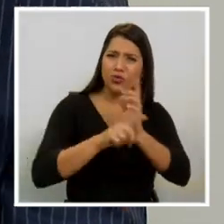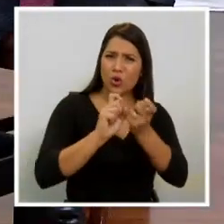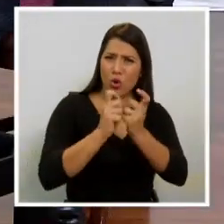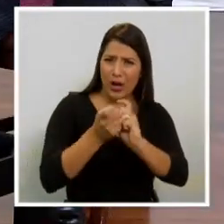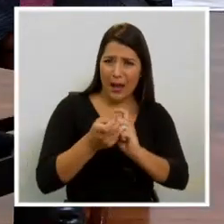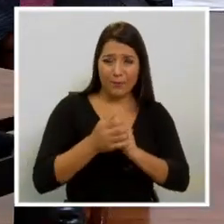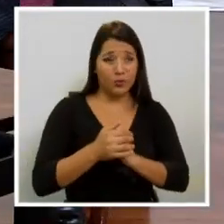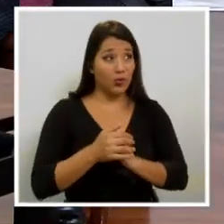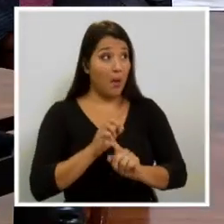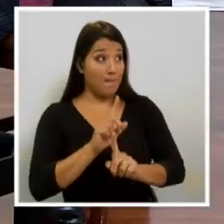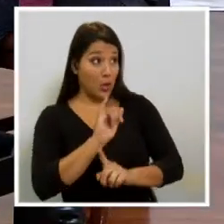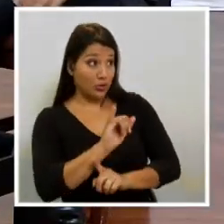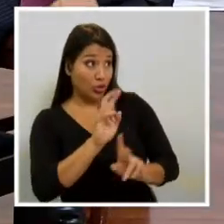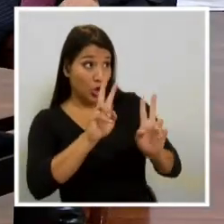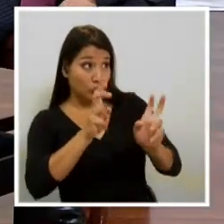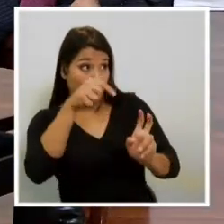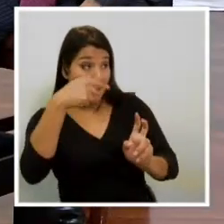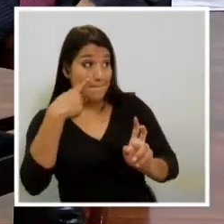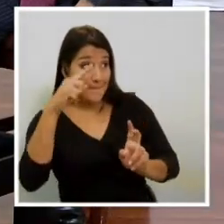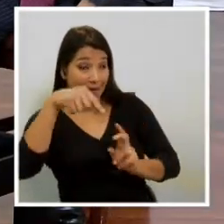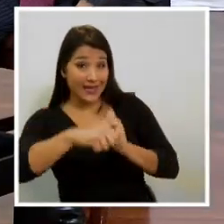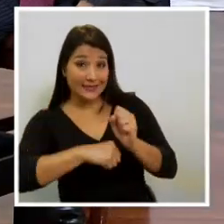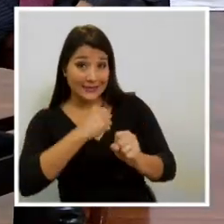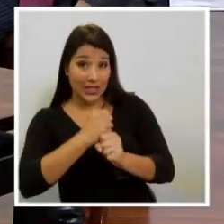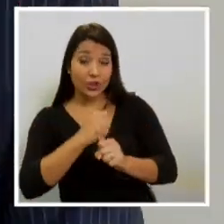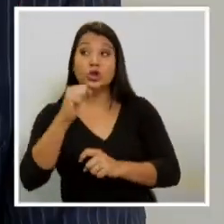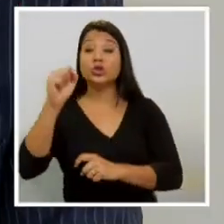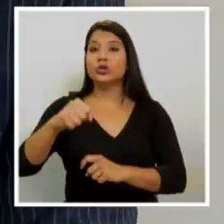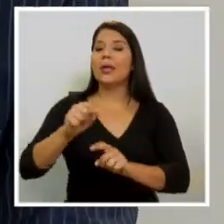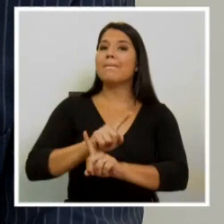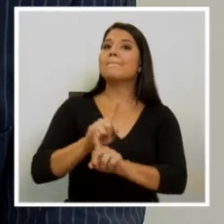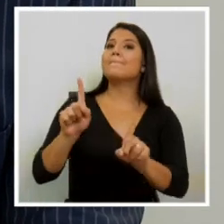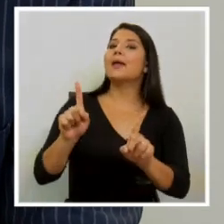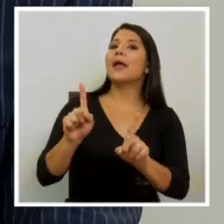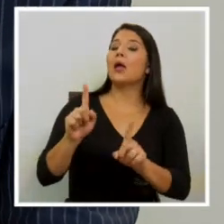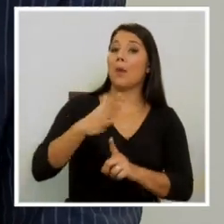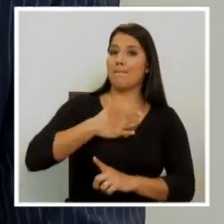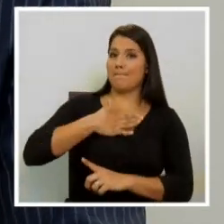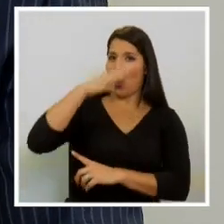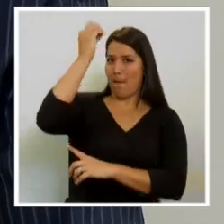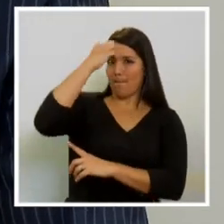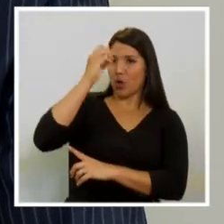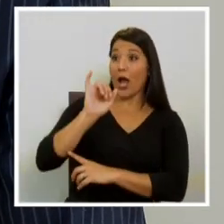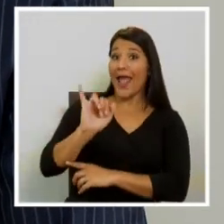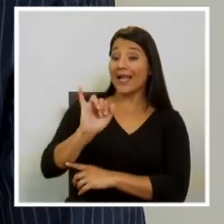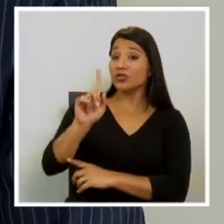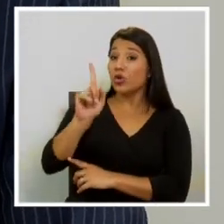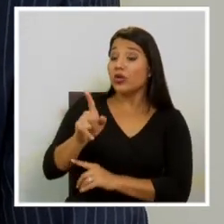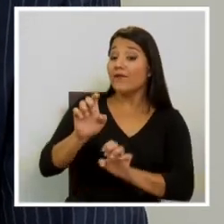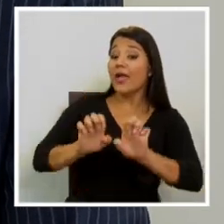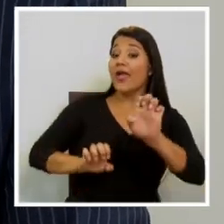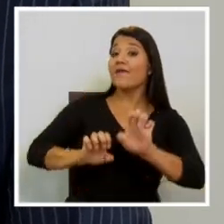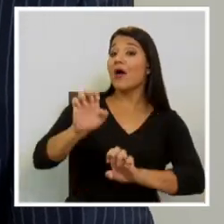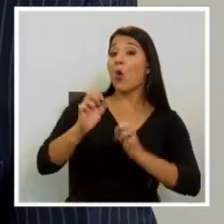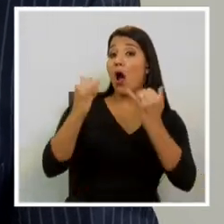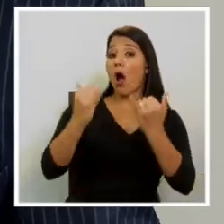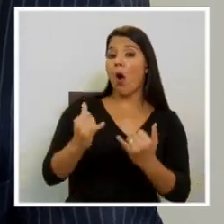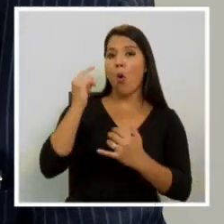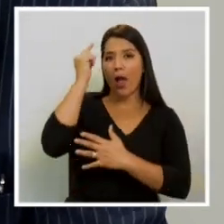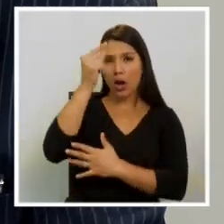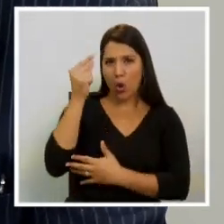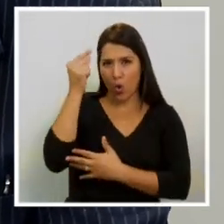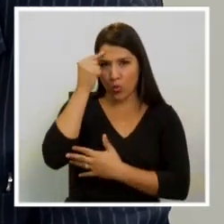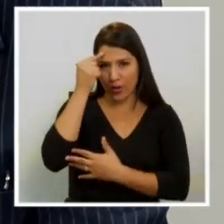este año. ¿Ah? Esa es la agenda de este año. Sí, pero eso es lo que tiene, a mi juicio, eso es lo que tiene que valorar ahora el gobierno.